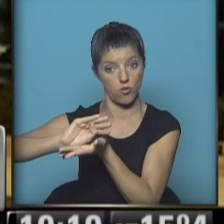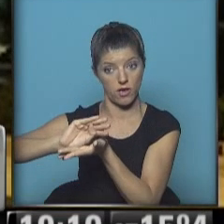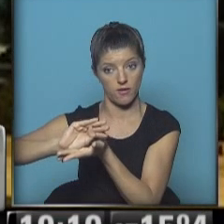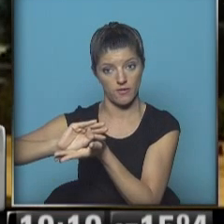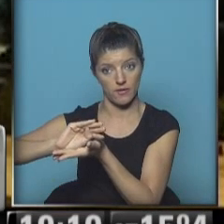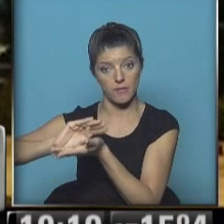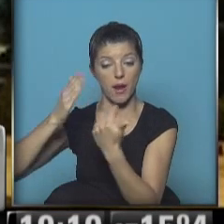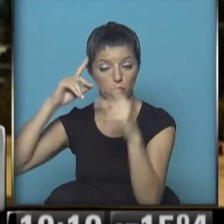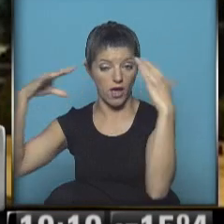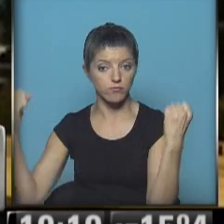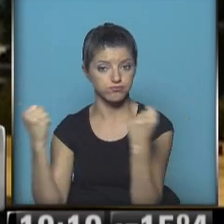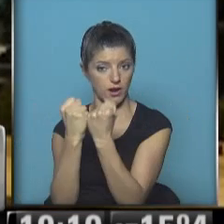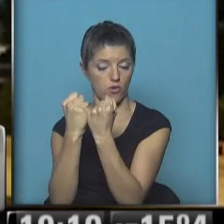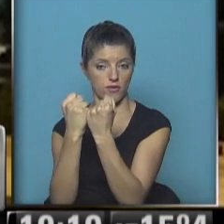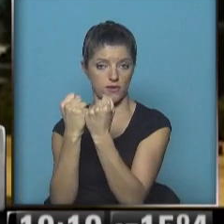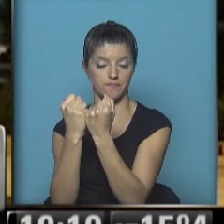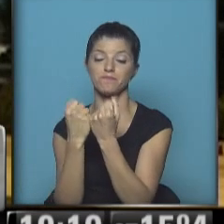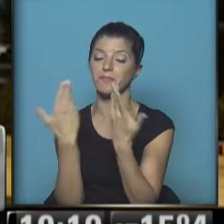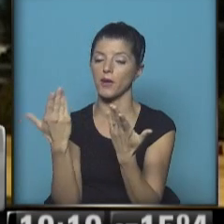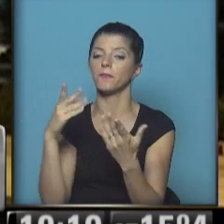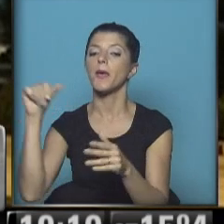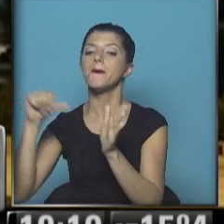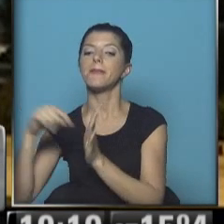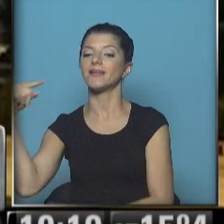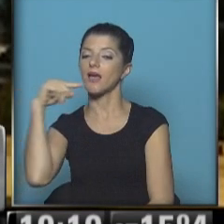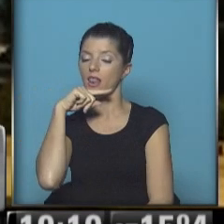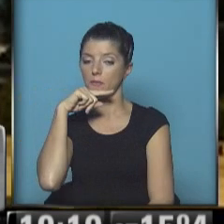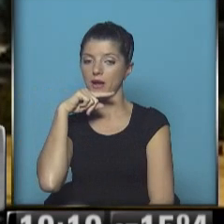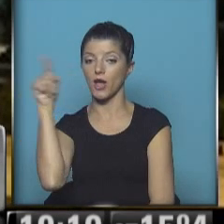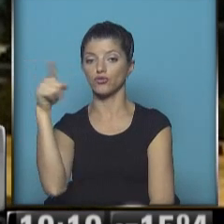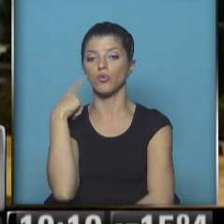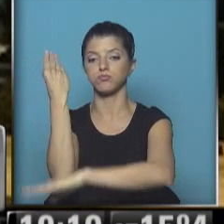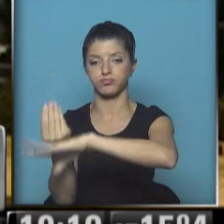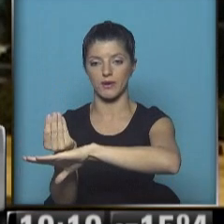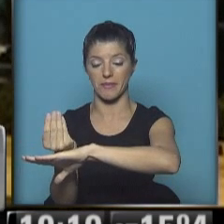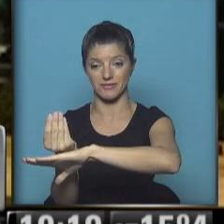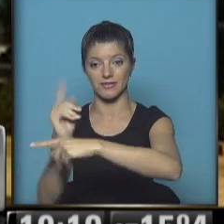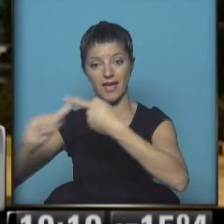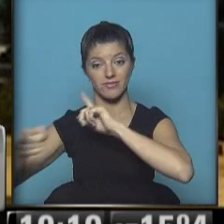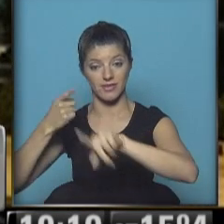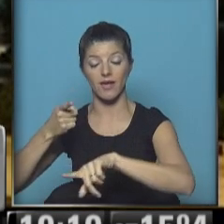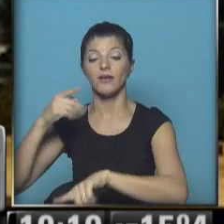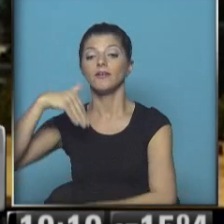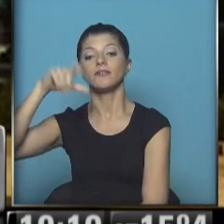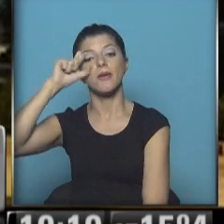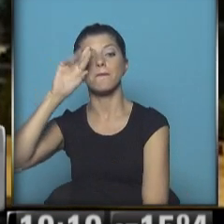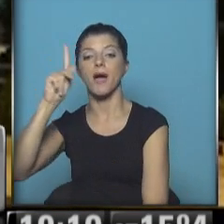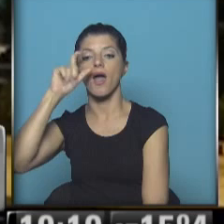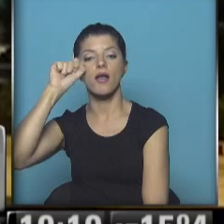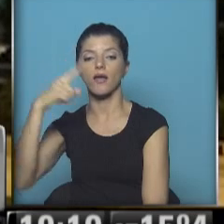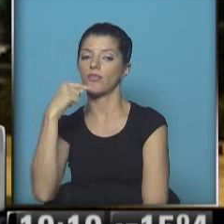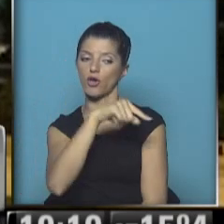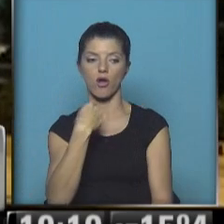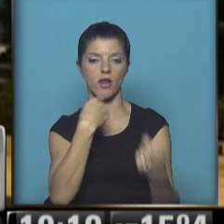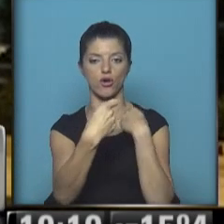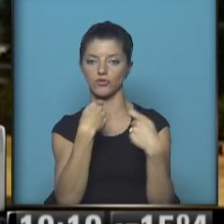acuerdo con sus acreedores. Sin embargo, Alemania, a través de su canciller Angela Merkel, reveló que no negociará con Atenas